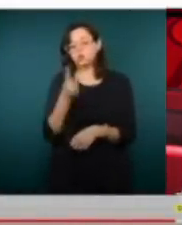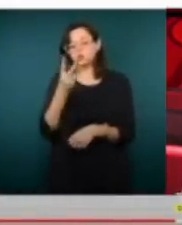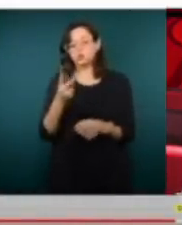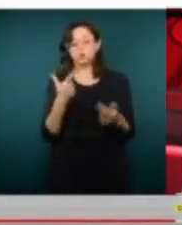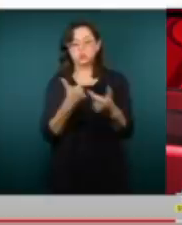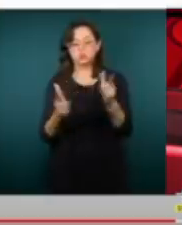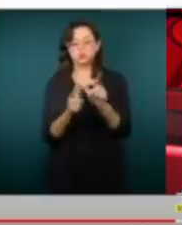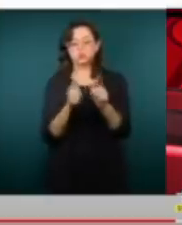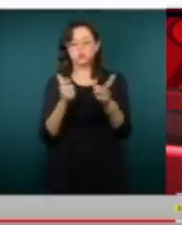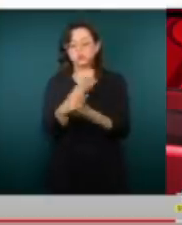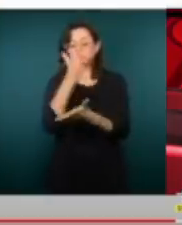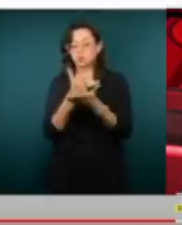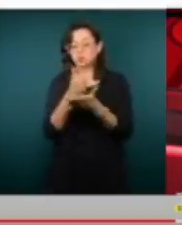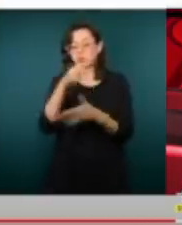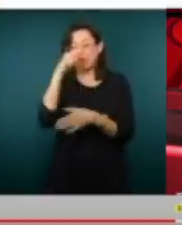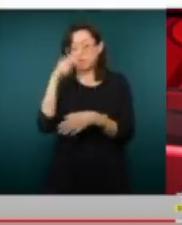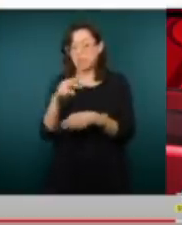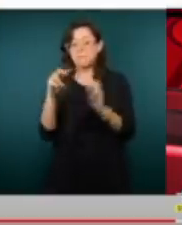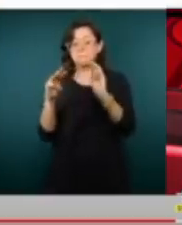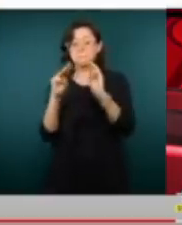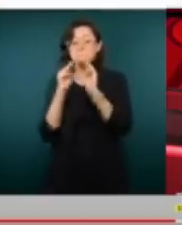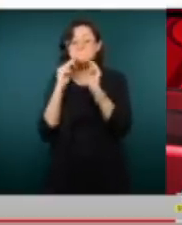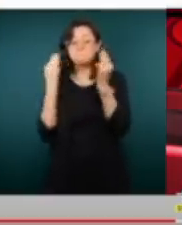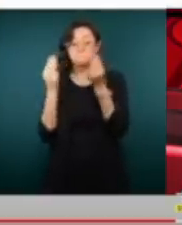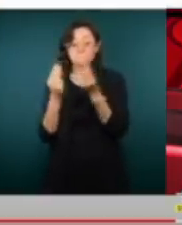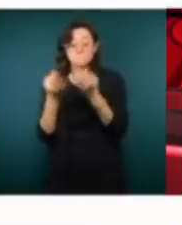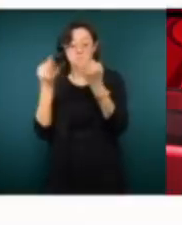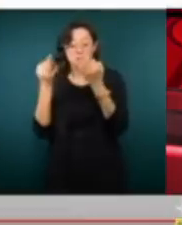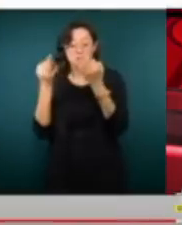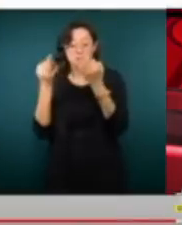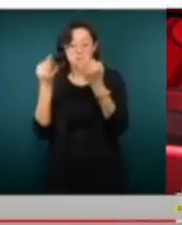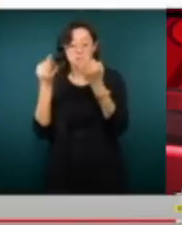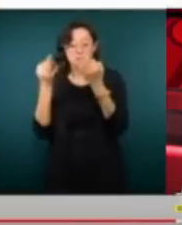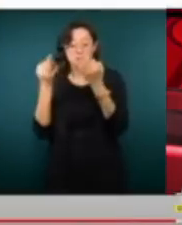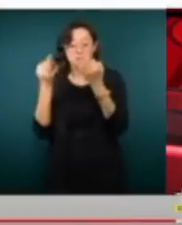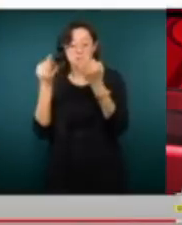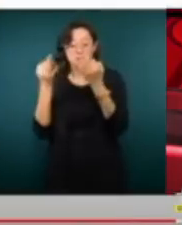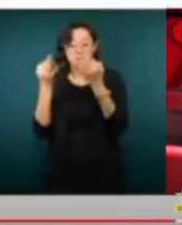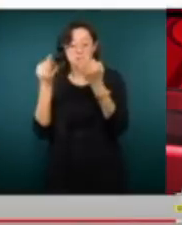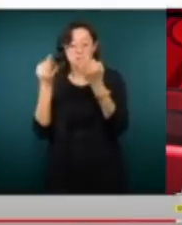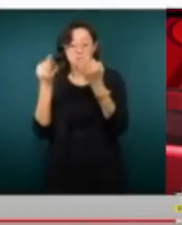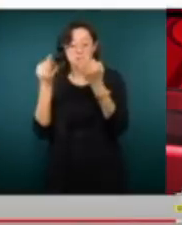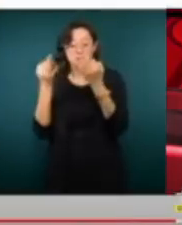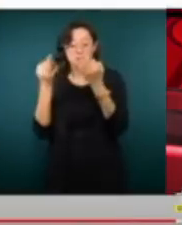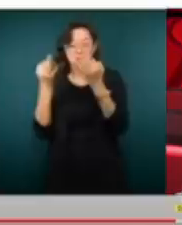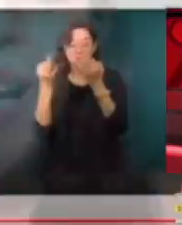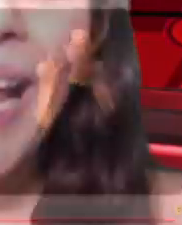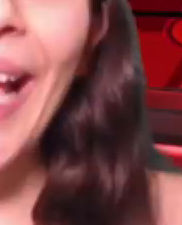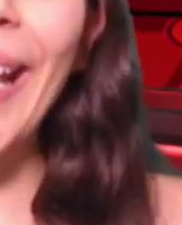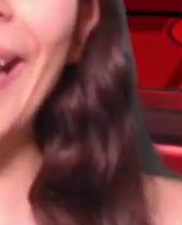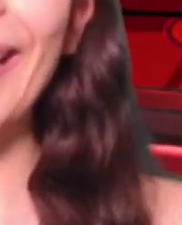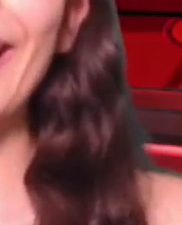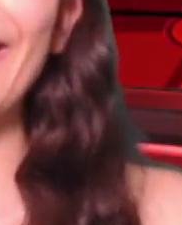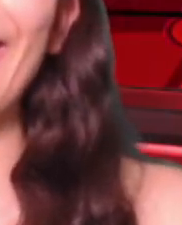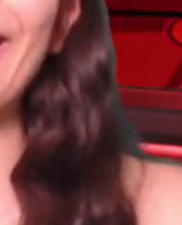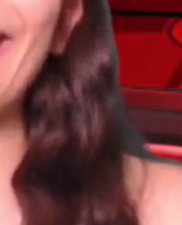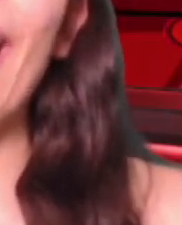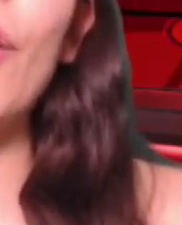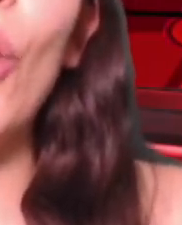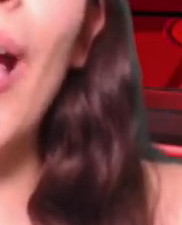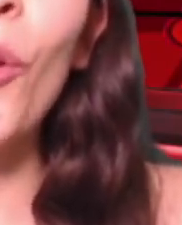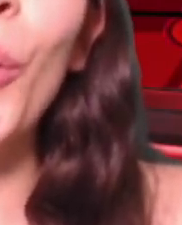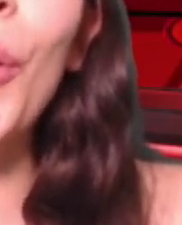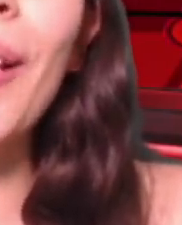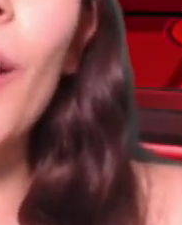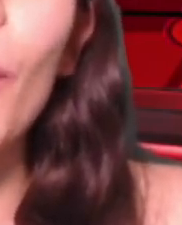México, no como cártel en sí, sino grupos delictivos. Pues ahí está, familia. También recordarle a la gente que está